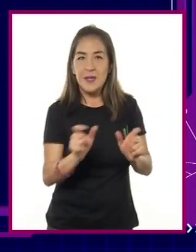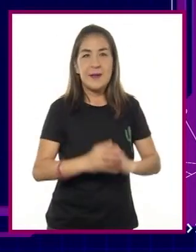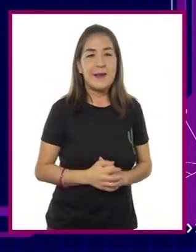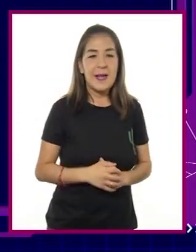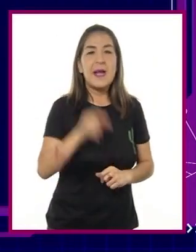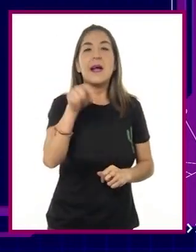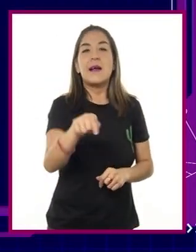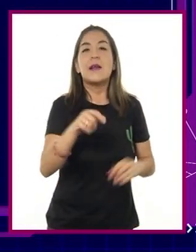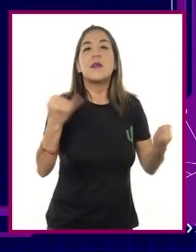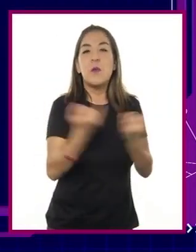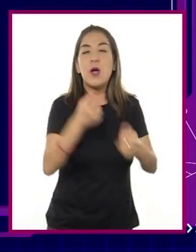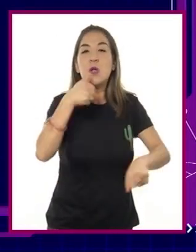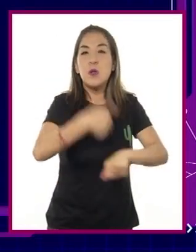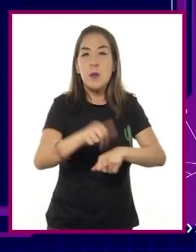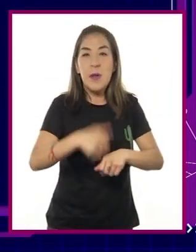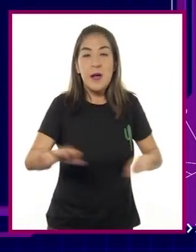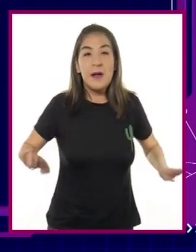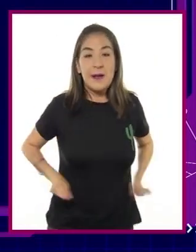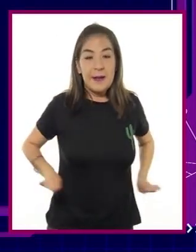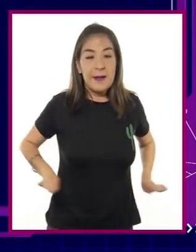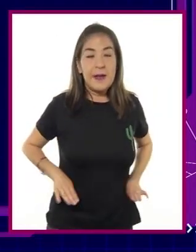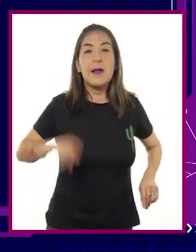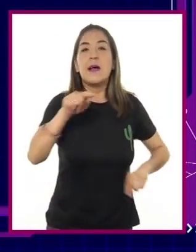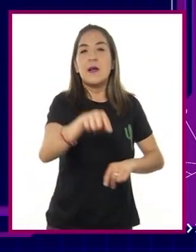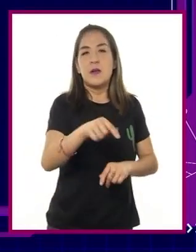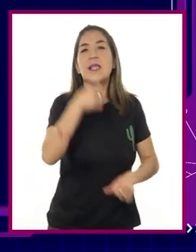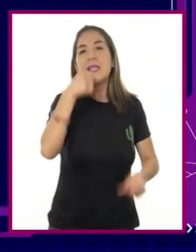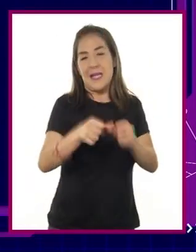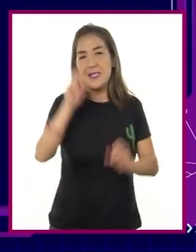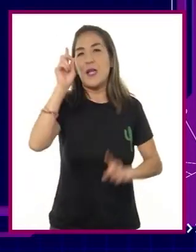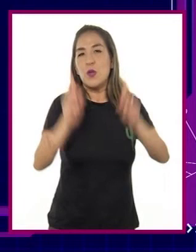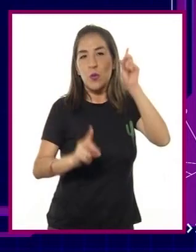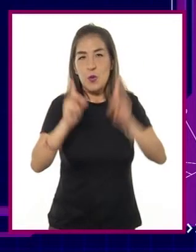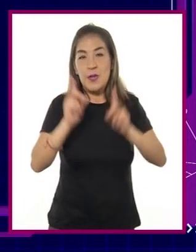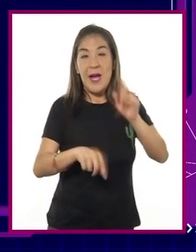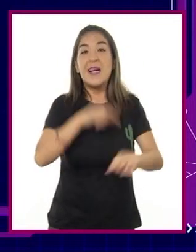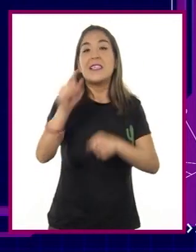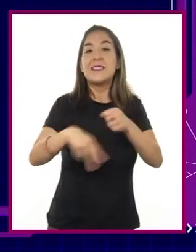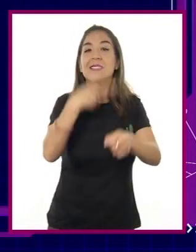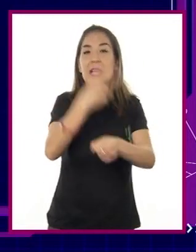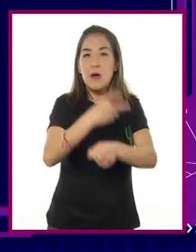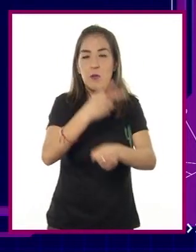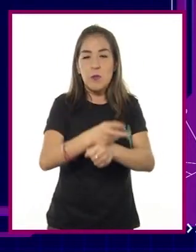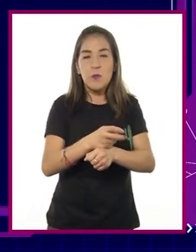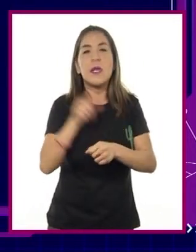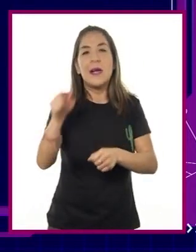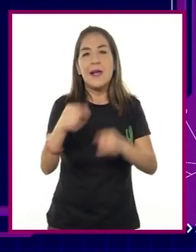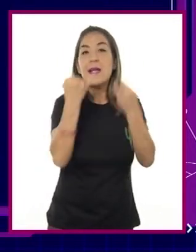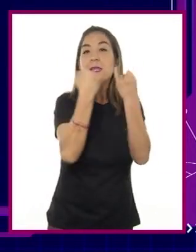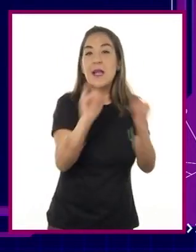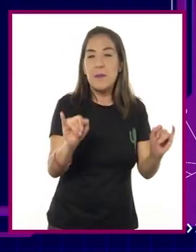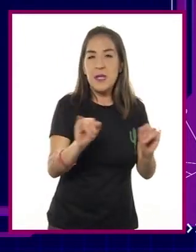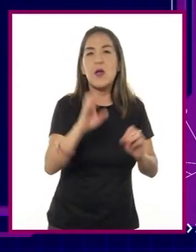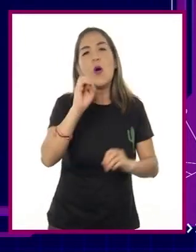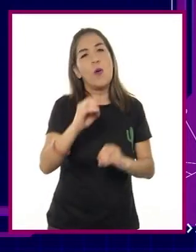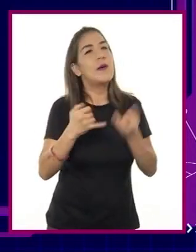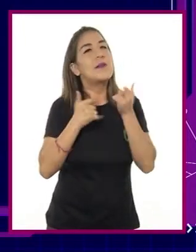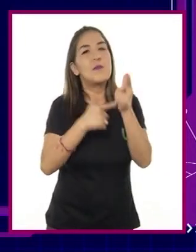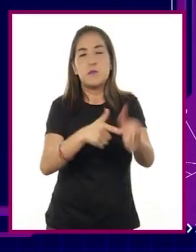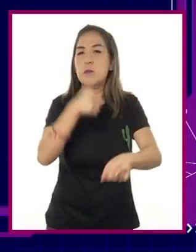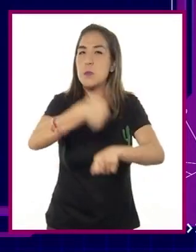primer miembro dejaremos a los términos con las incógnitas y en el segundo a los términos independientes o